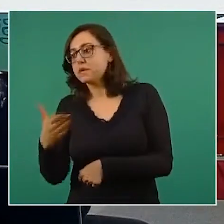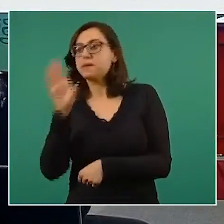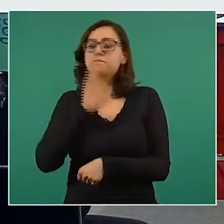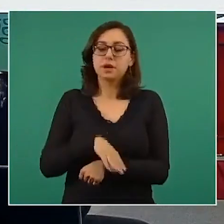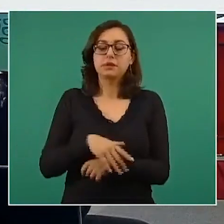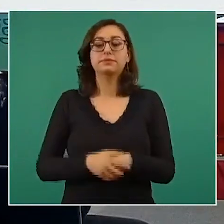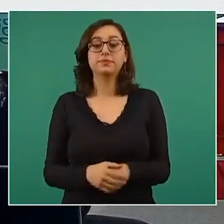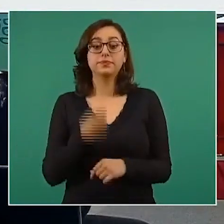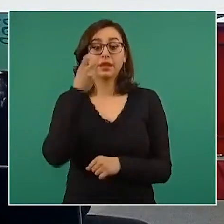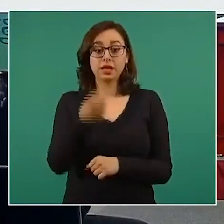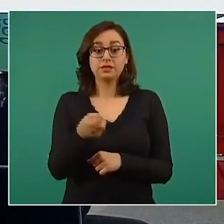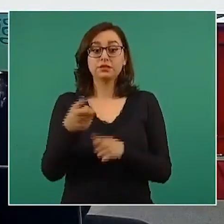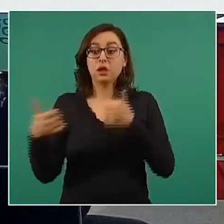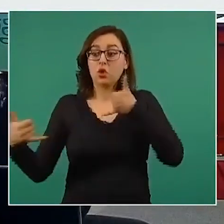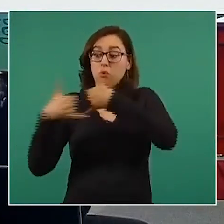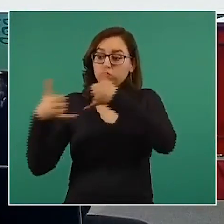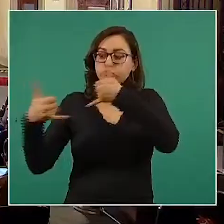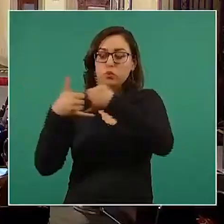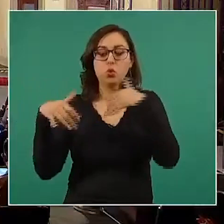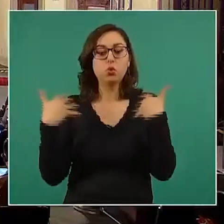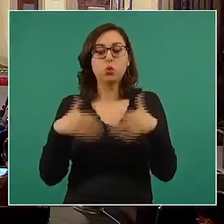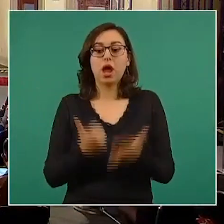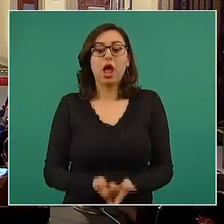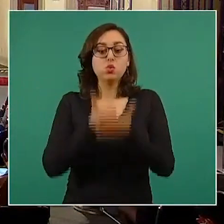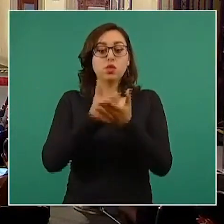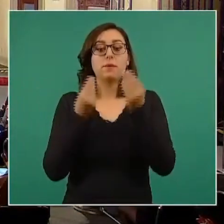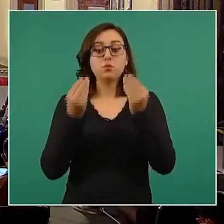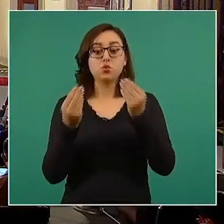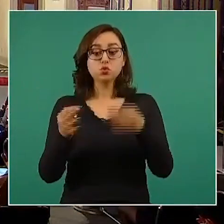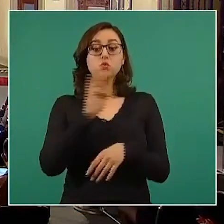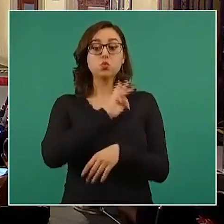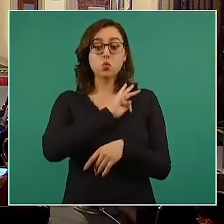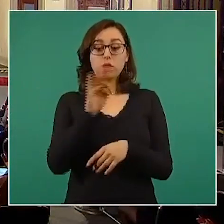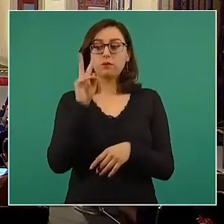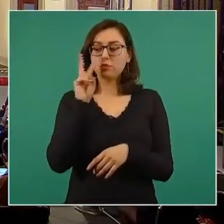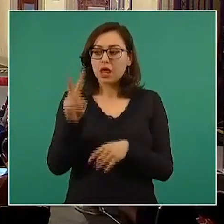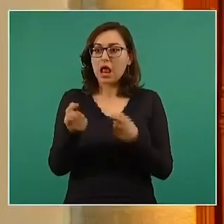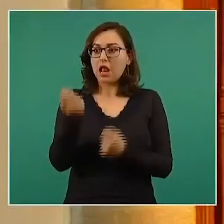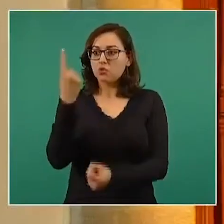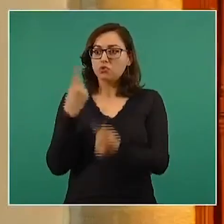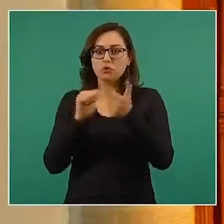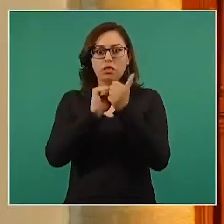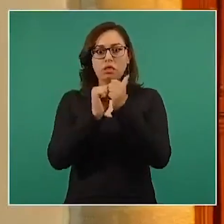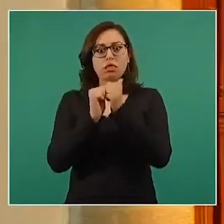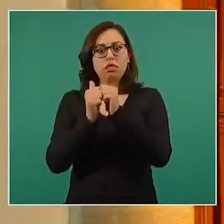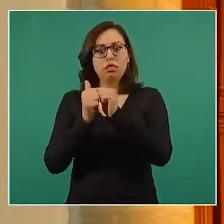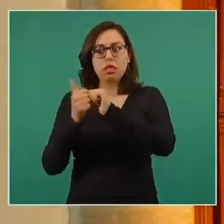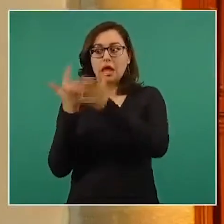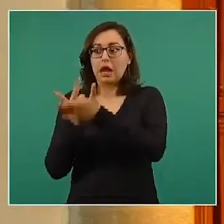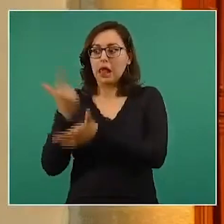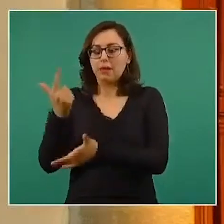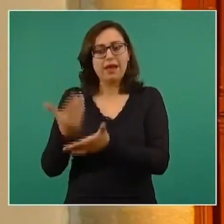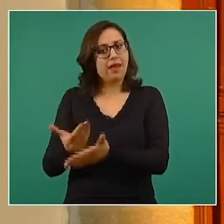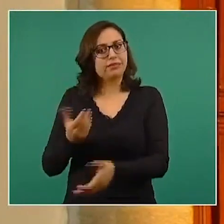seguimiento con el médico familiar ha sido de gran utilidad porque nos permite identificar datos de complicación incipiente, y estos datos, como